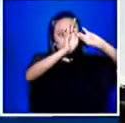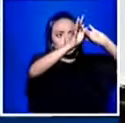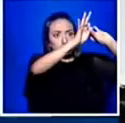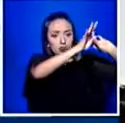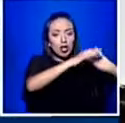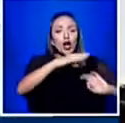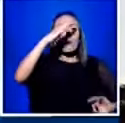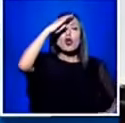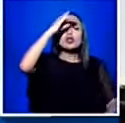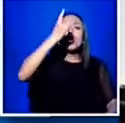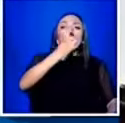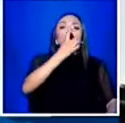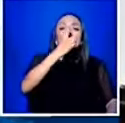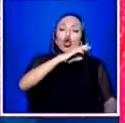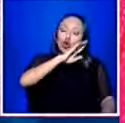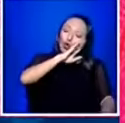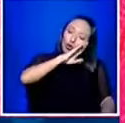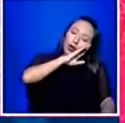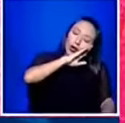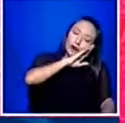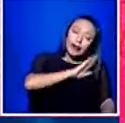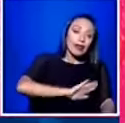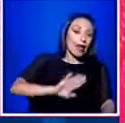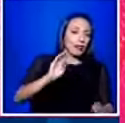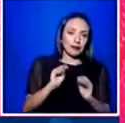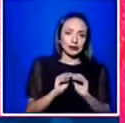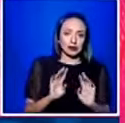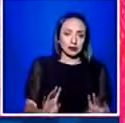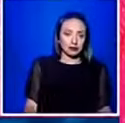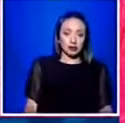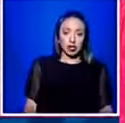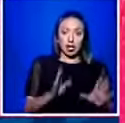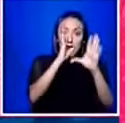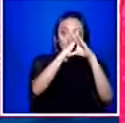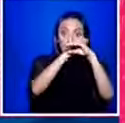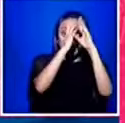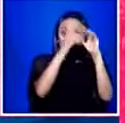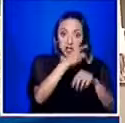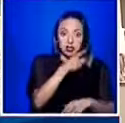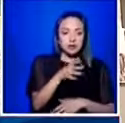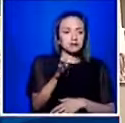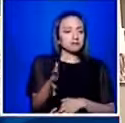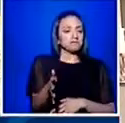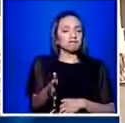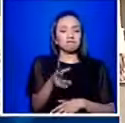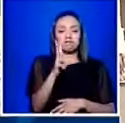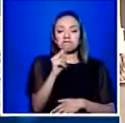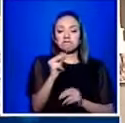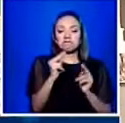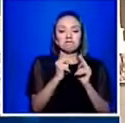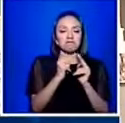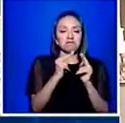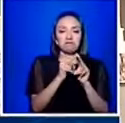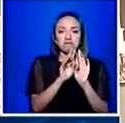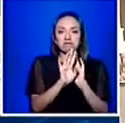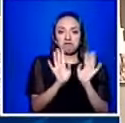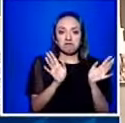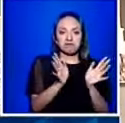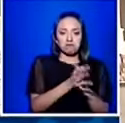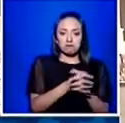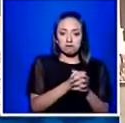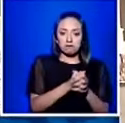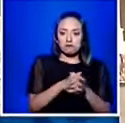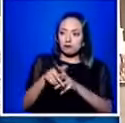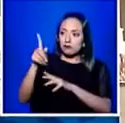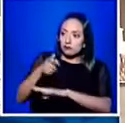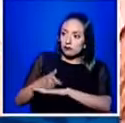señores policías solo aparecen a dormir en la noche, nada más. En el día no lo conocemos aquí en nuestro barrio. Las autoridades